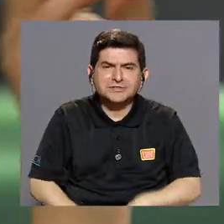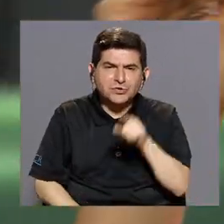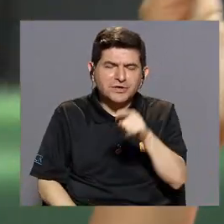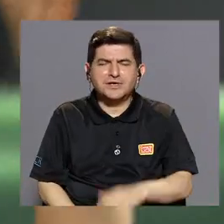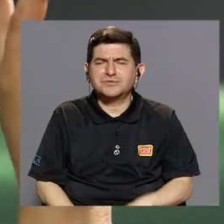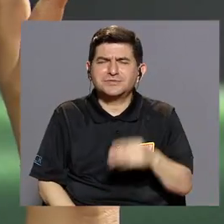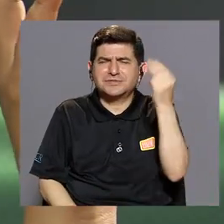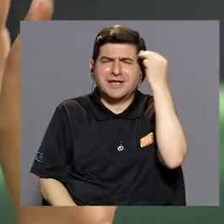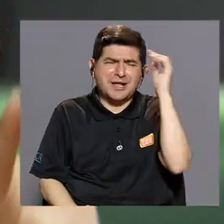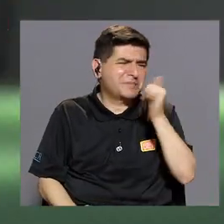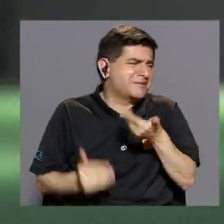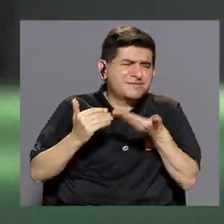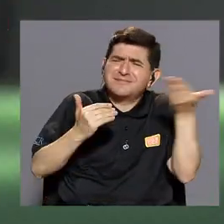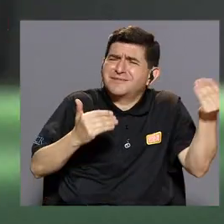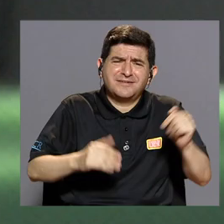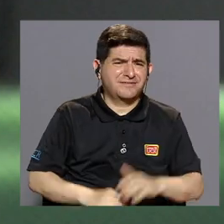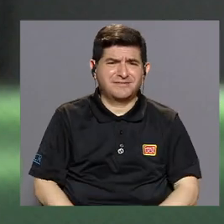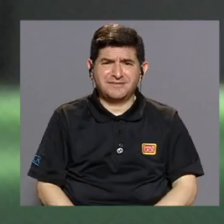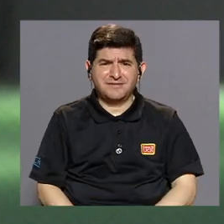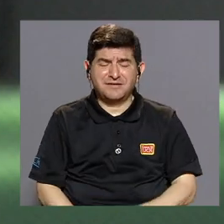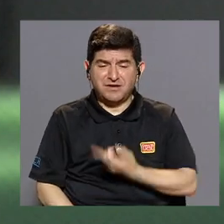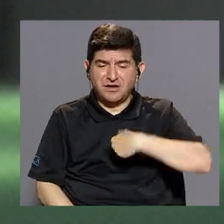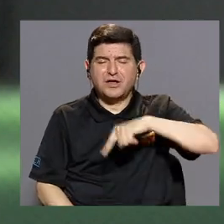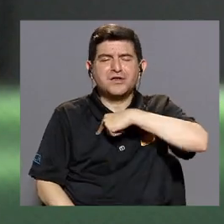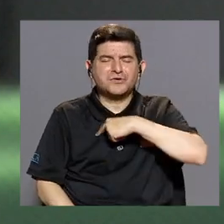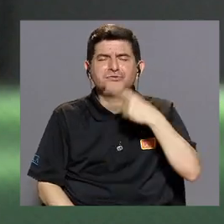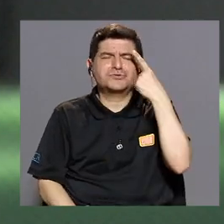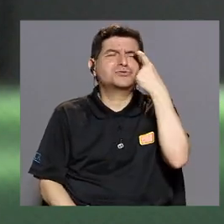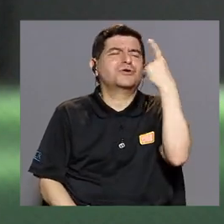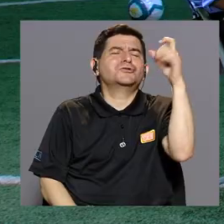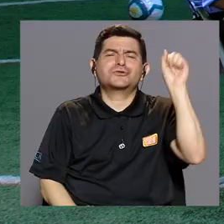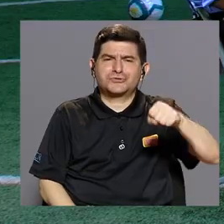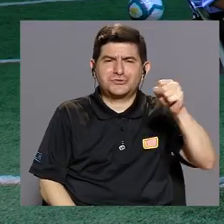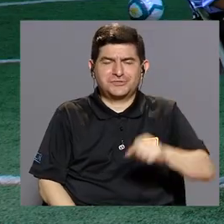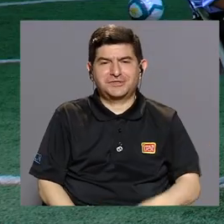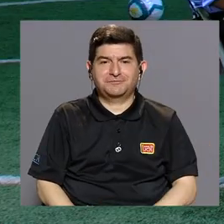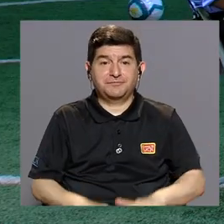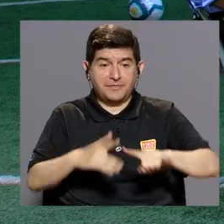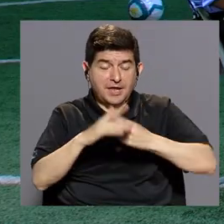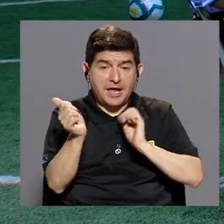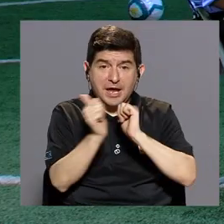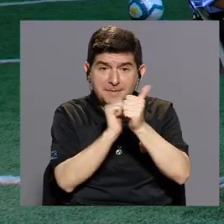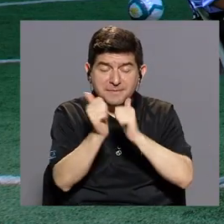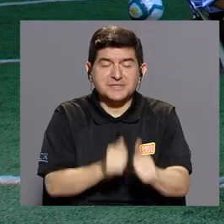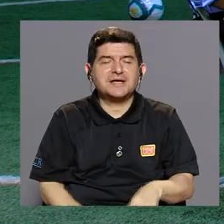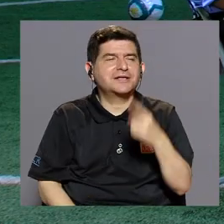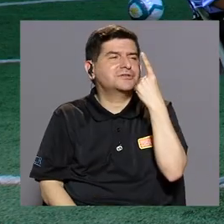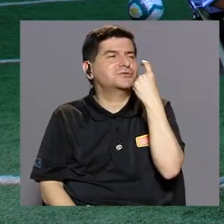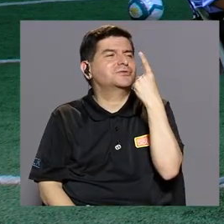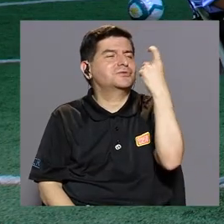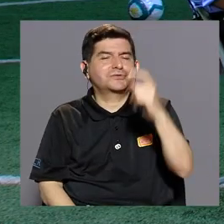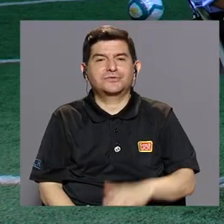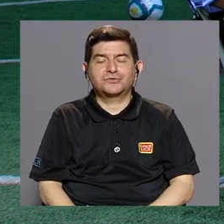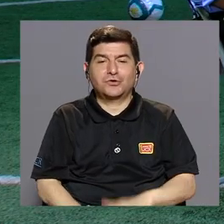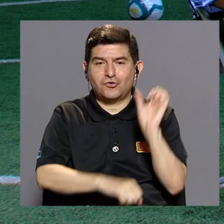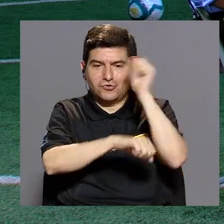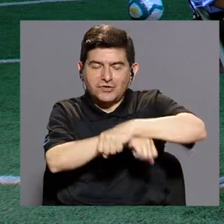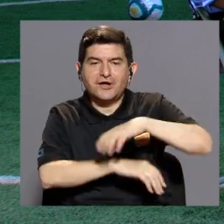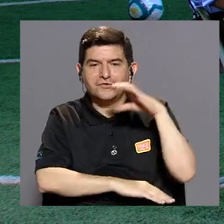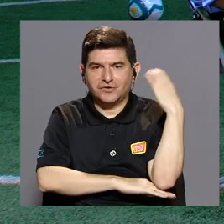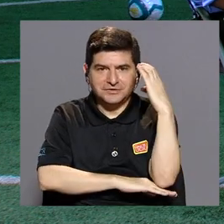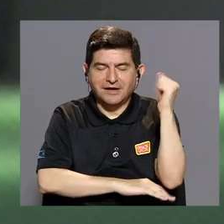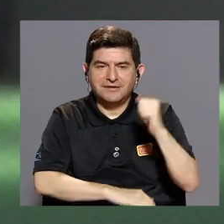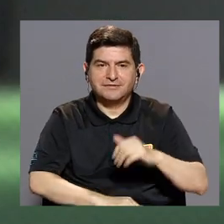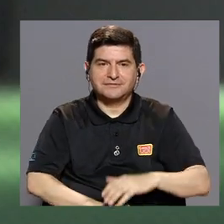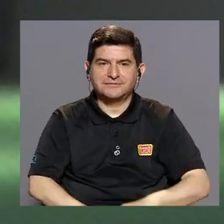desvía la cabeza de otras cosas, ¿verdad? Y sí estábamos muy ilusionados. Después, empezando el torneo, nos ilusionamos mucho, le ganamos a Colombia